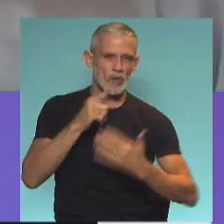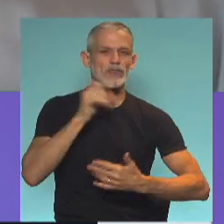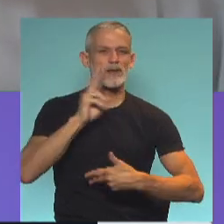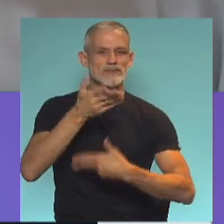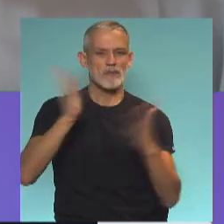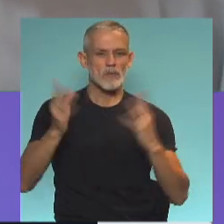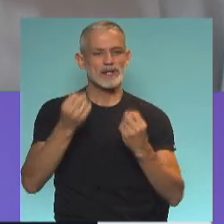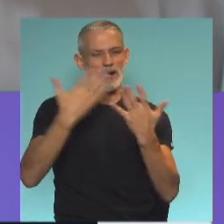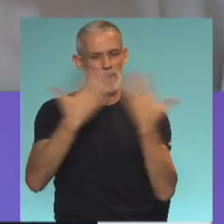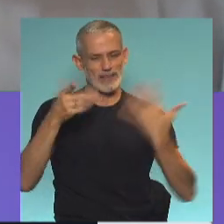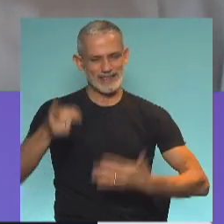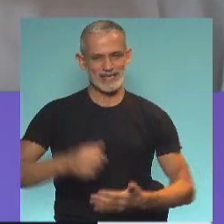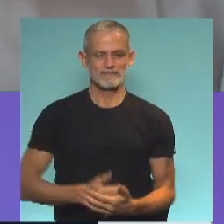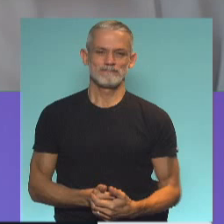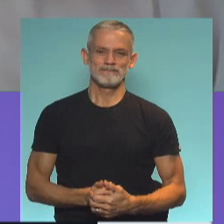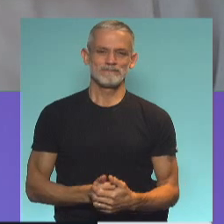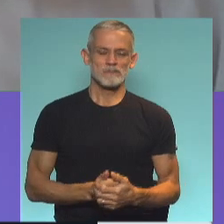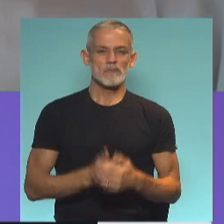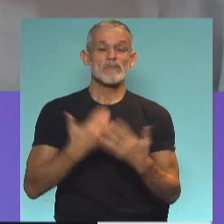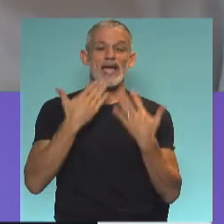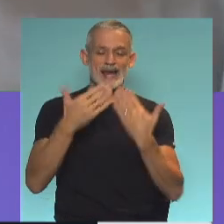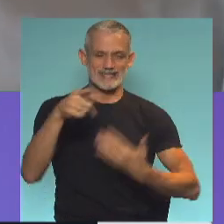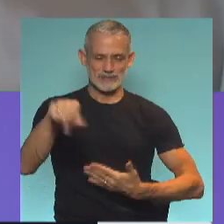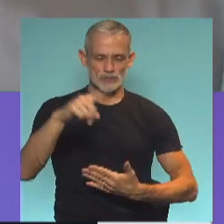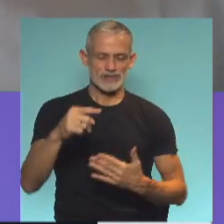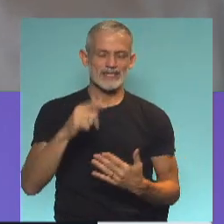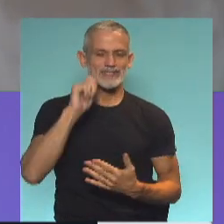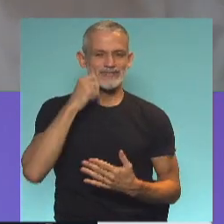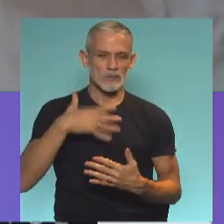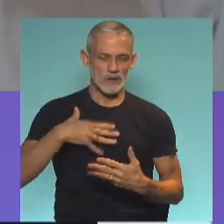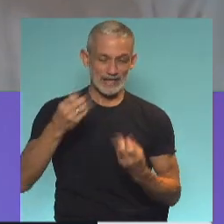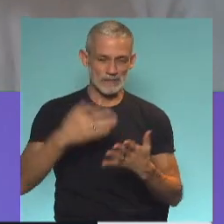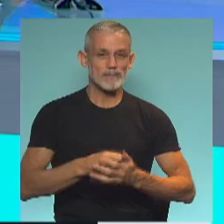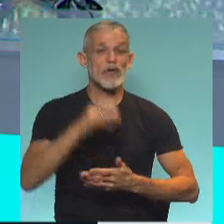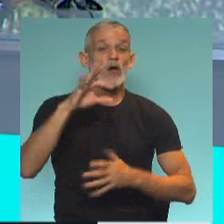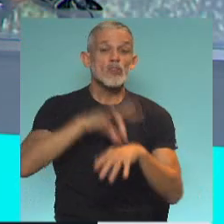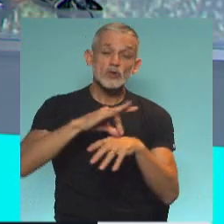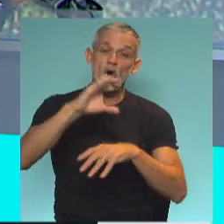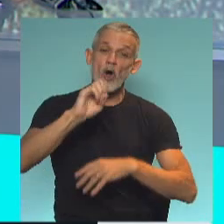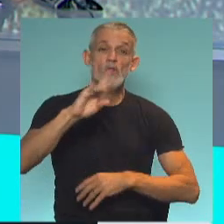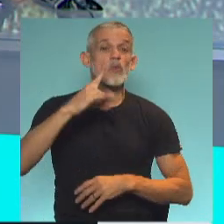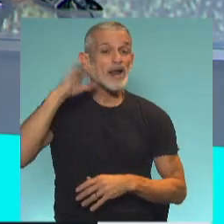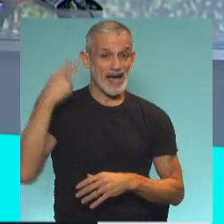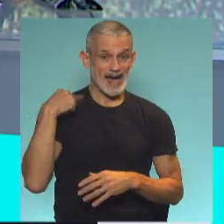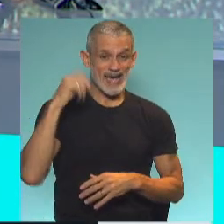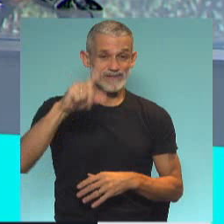pública. Que tenga un buen día. Igualmente para ustedes, un gusto, que estén muy bien. El doctor Orduna, que es jefe